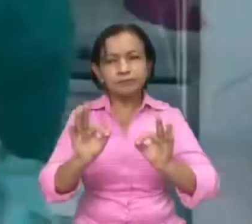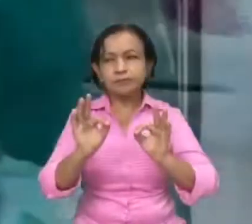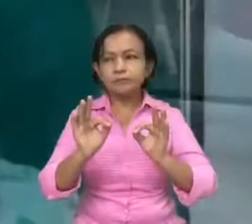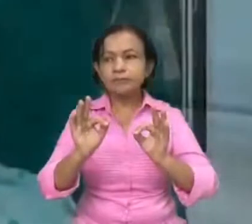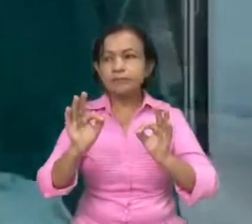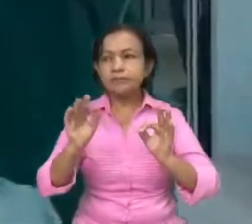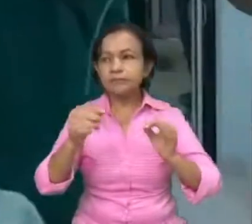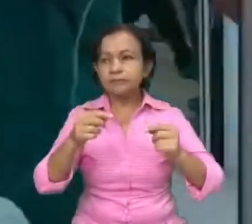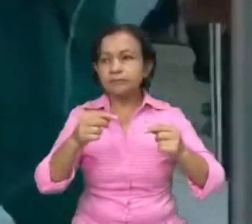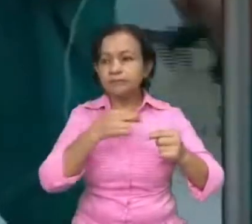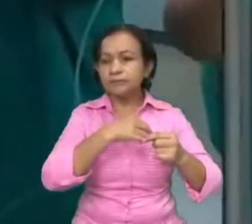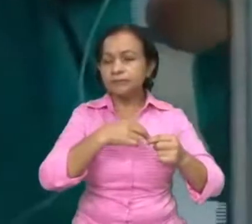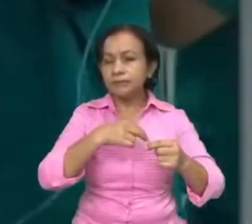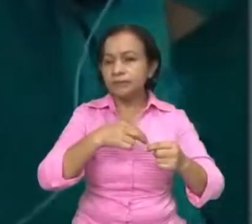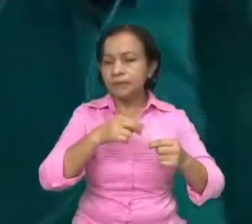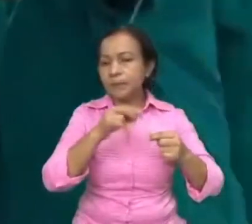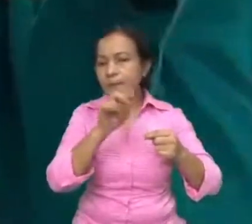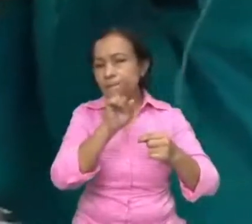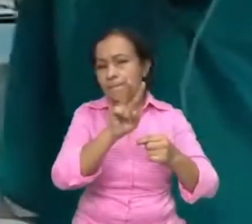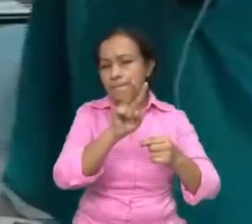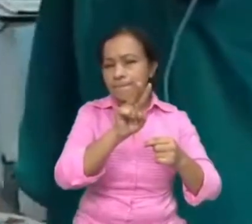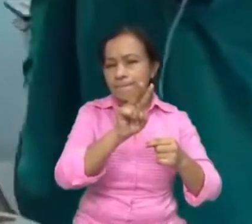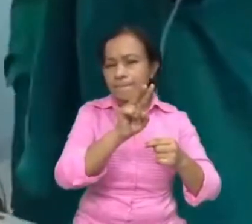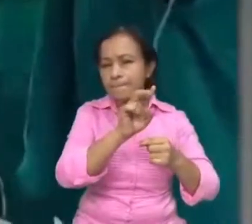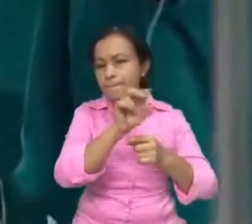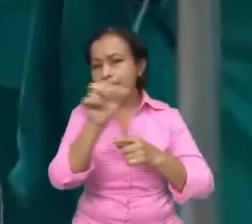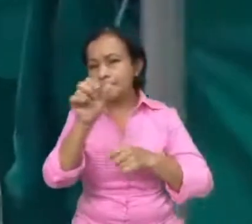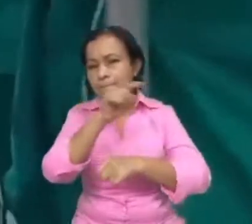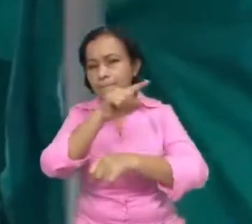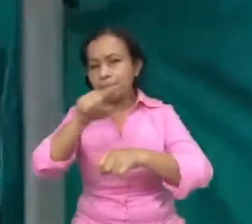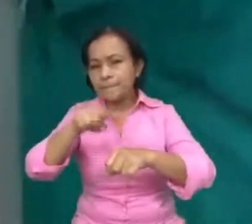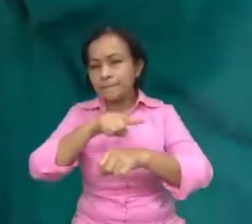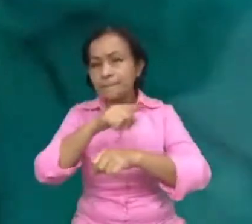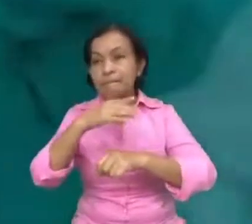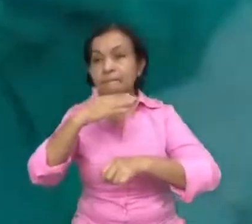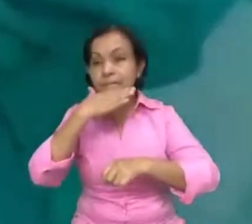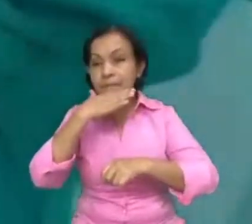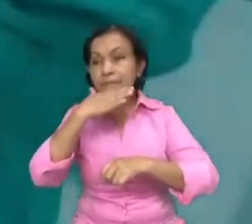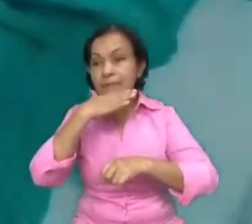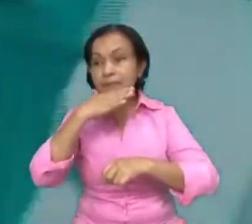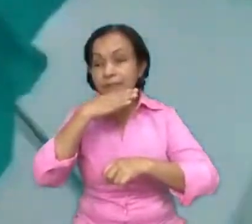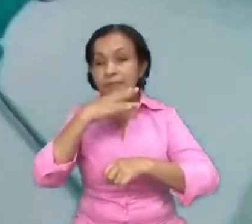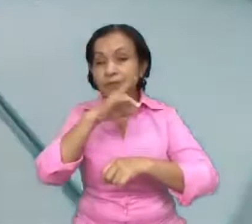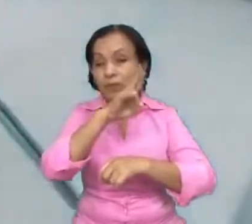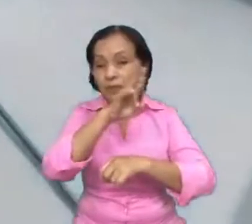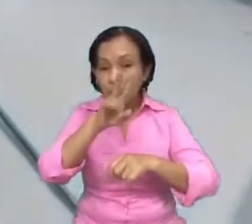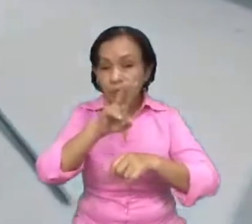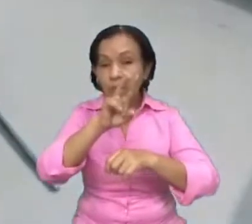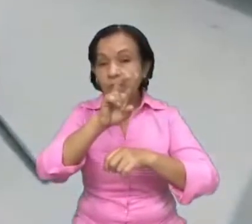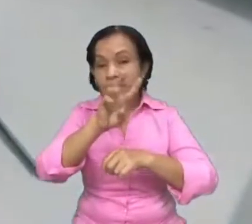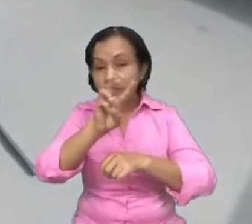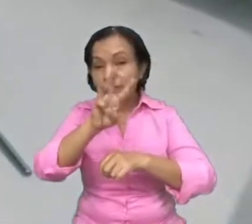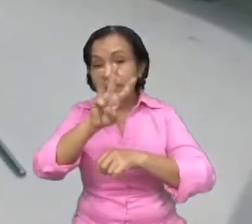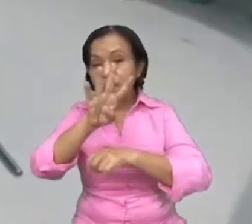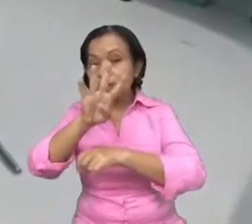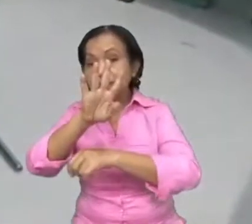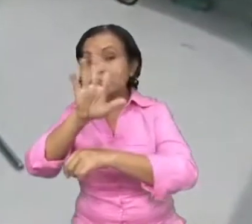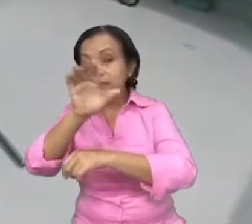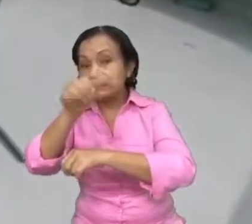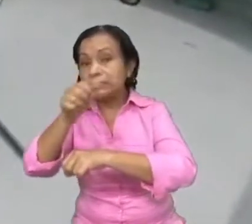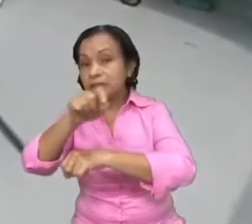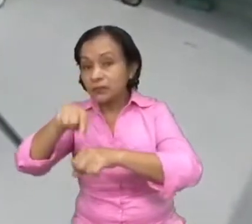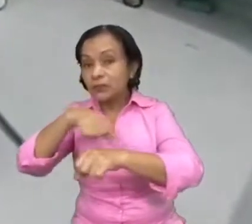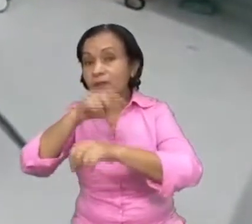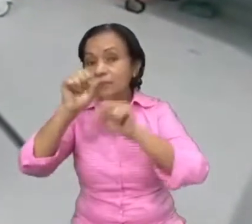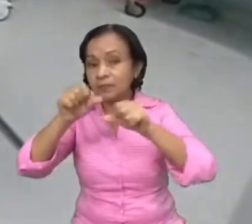Esta cirugía puede ir desde las 2 hasta las 6 horas dependiendo de la complejidad del tumor y del tamaño de la